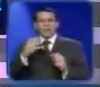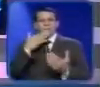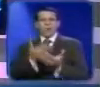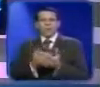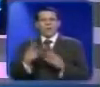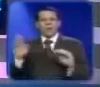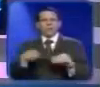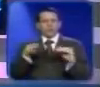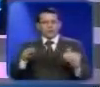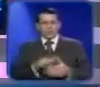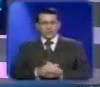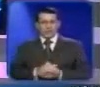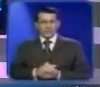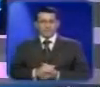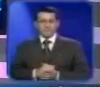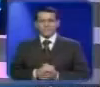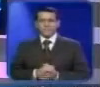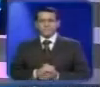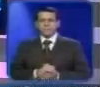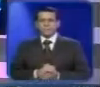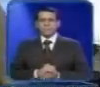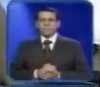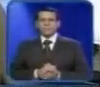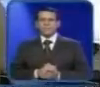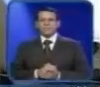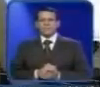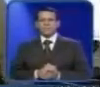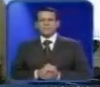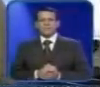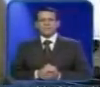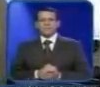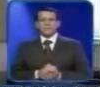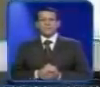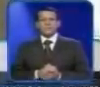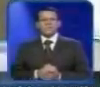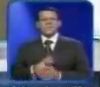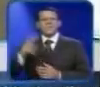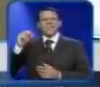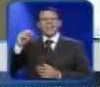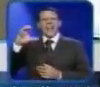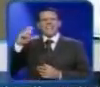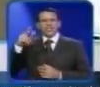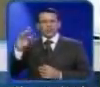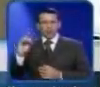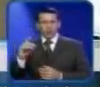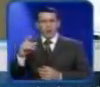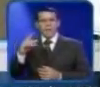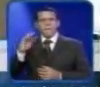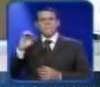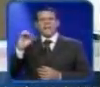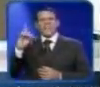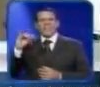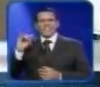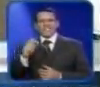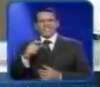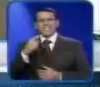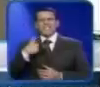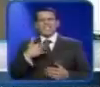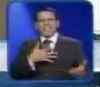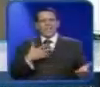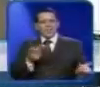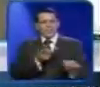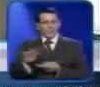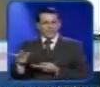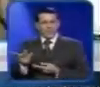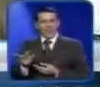propuesta musical. Vamos a ver de qué se trata. ¿Qué tal, mi gente? Por aquí les habla Nacho del dúo Chino y Nacho Los Maquediche y quiero invitarlos